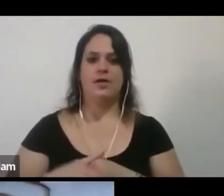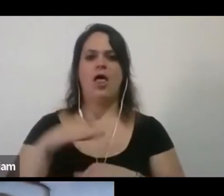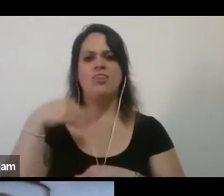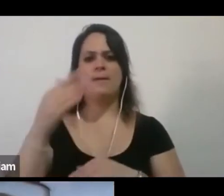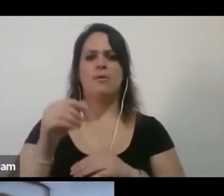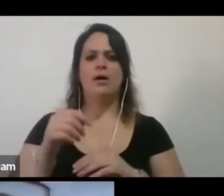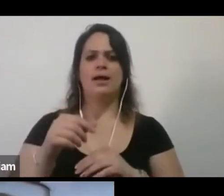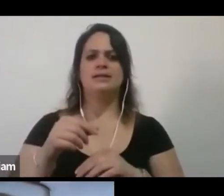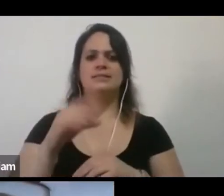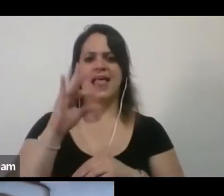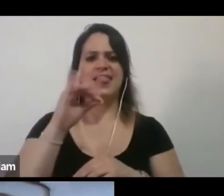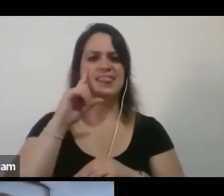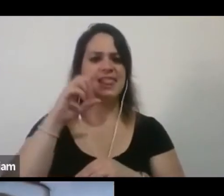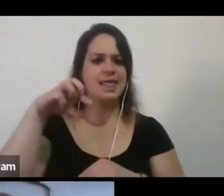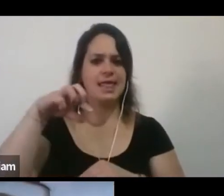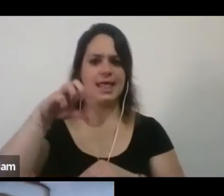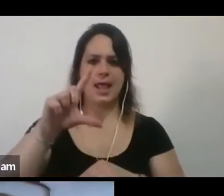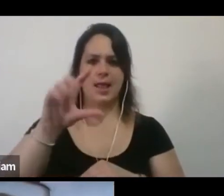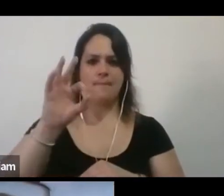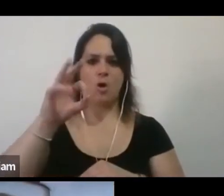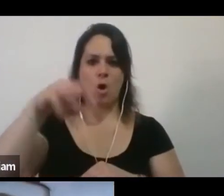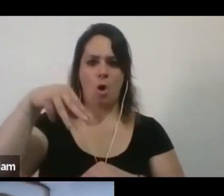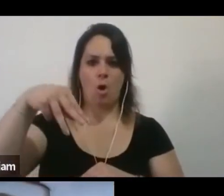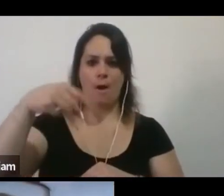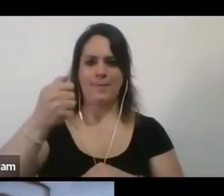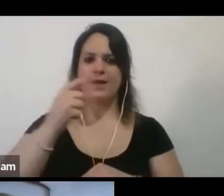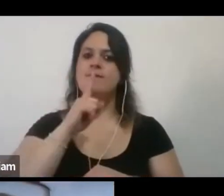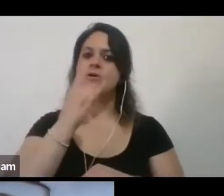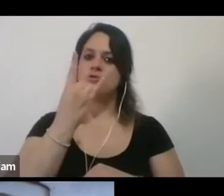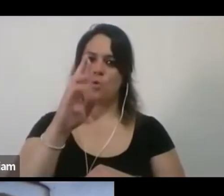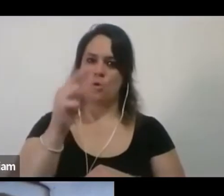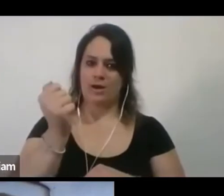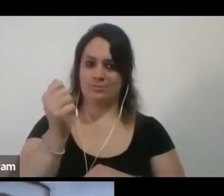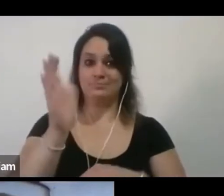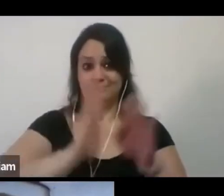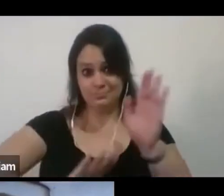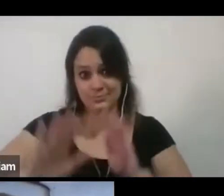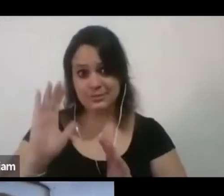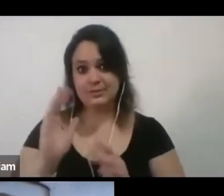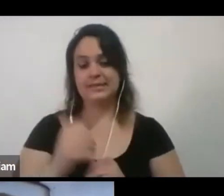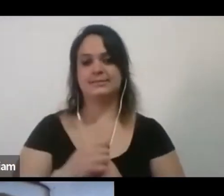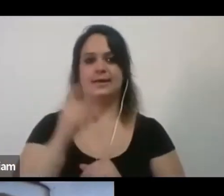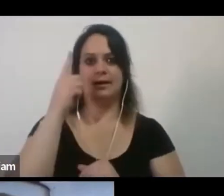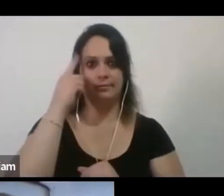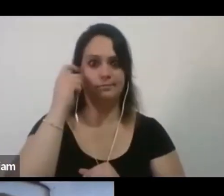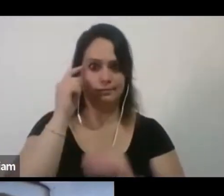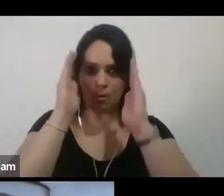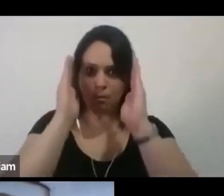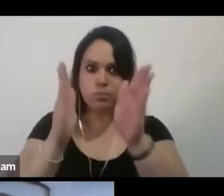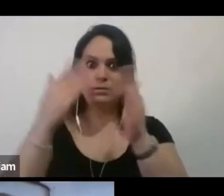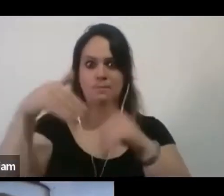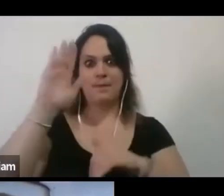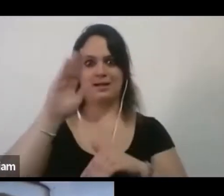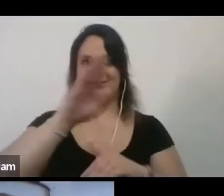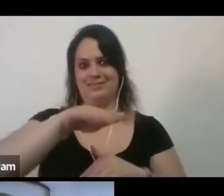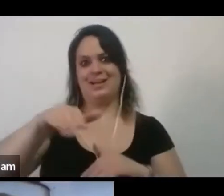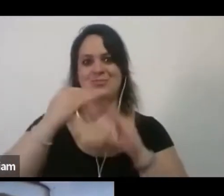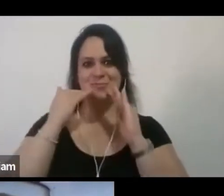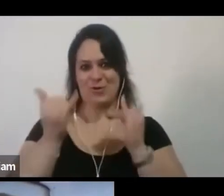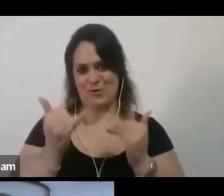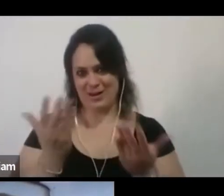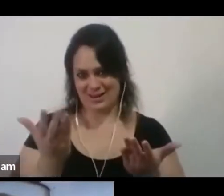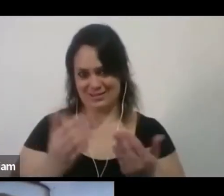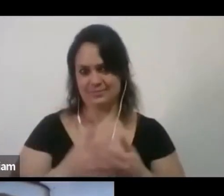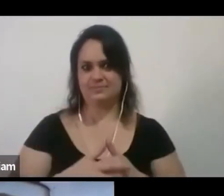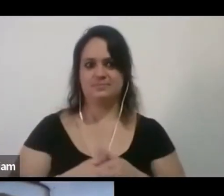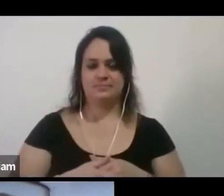diplomatura de niñez y adolescencia, pero sí un campo que me gustó, que no lo conocía, era